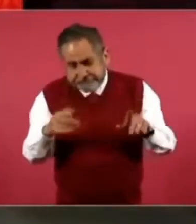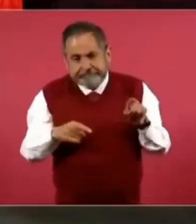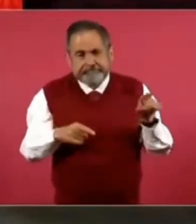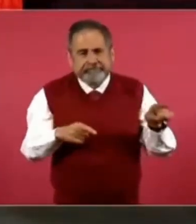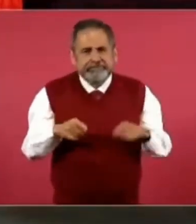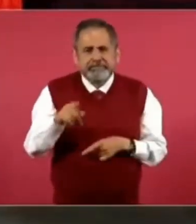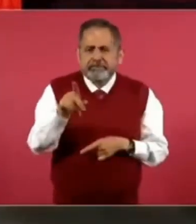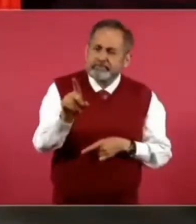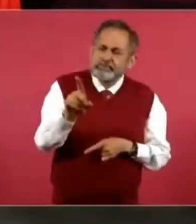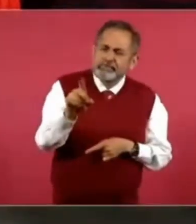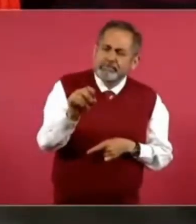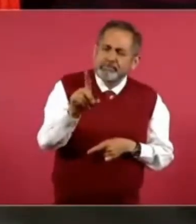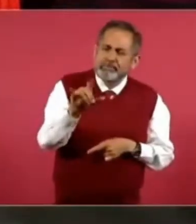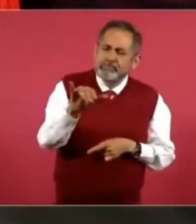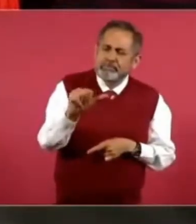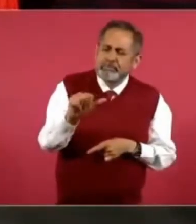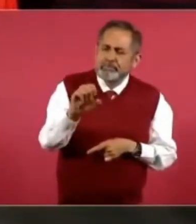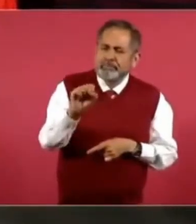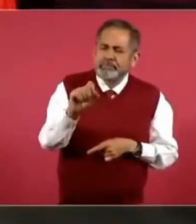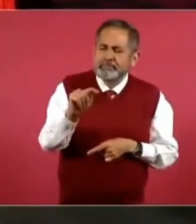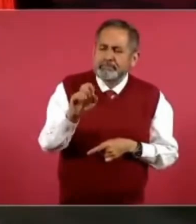Dolia Esteves,